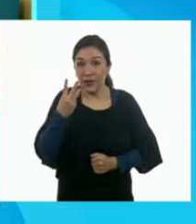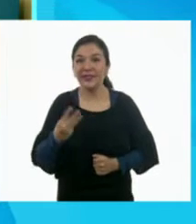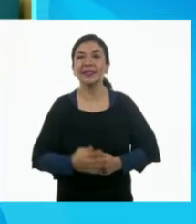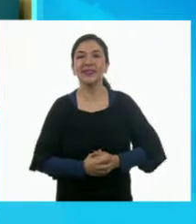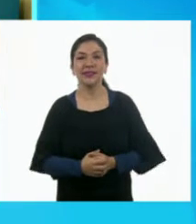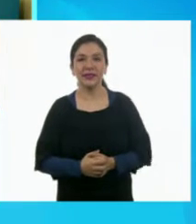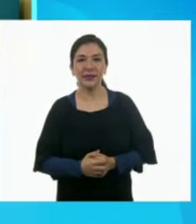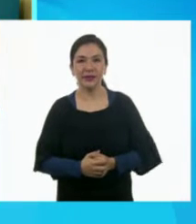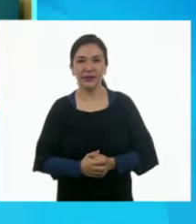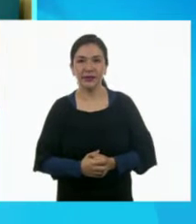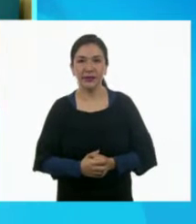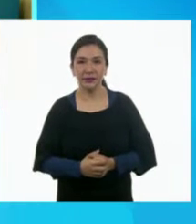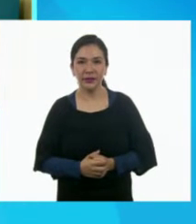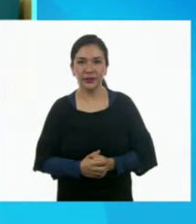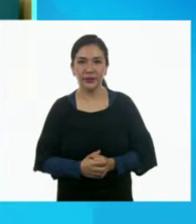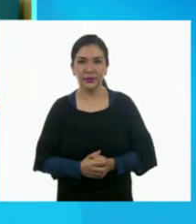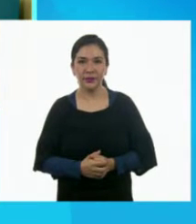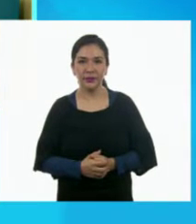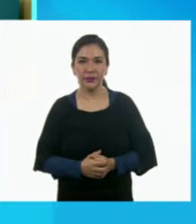tres.